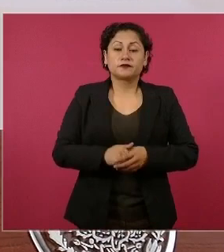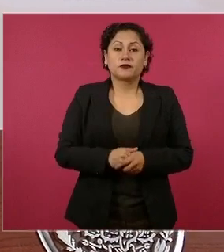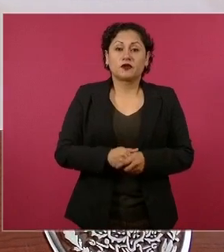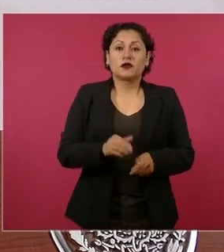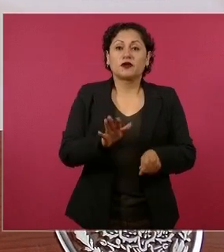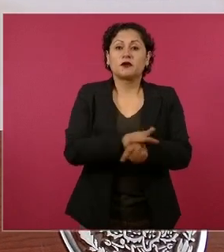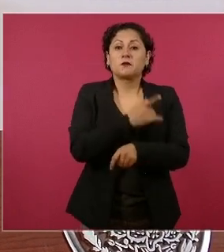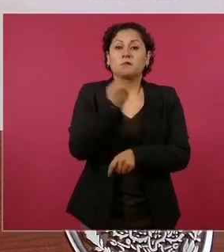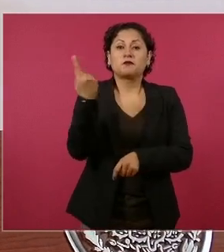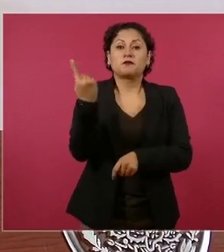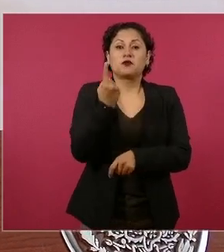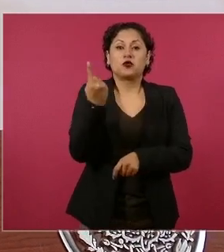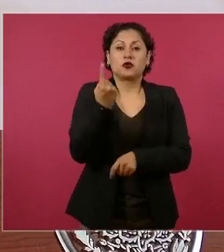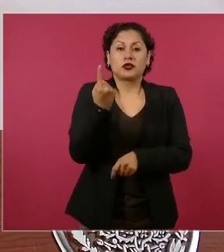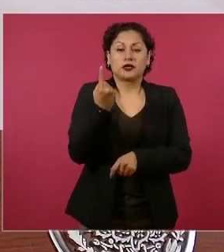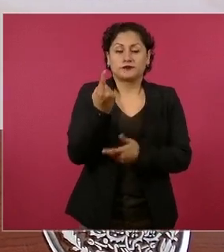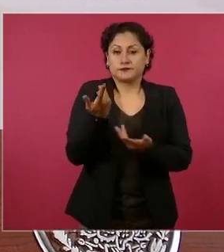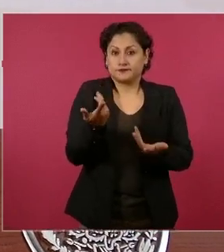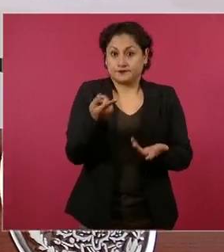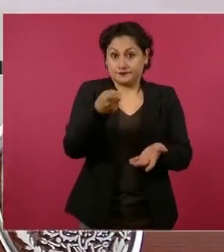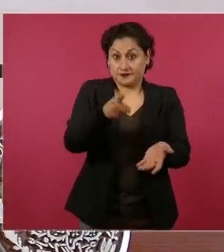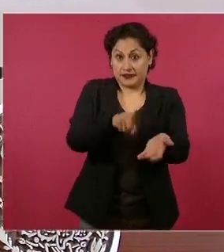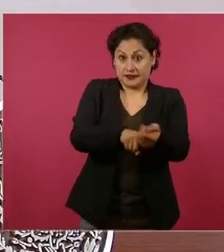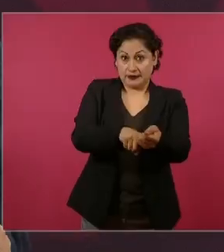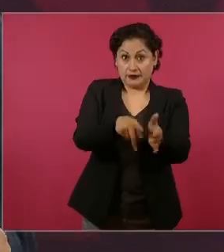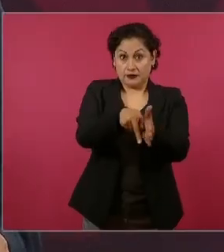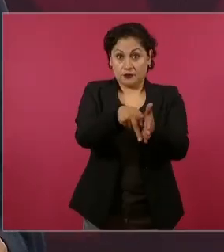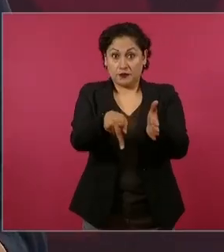No nos quieren los camaradas.